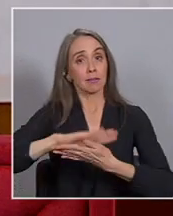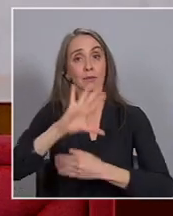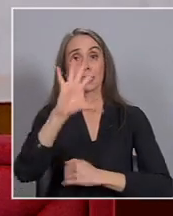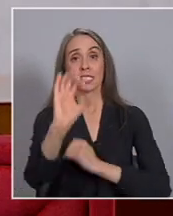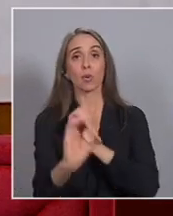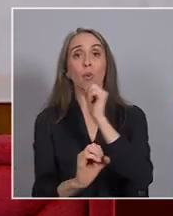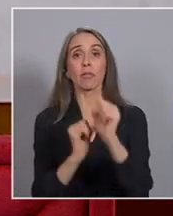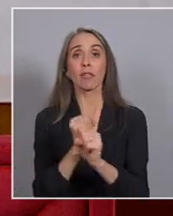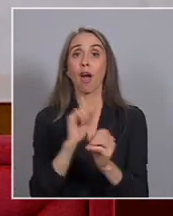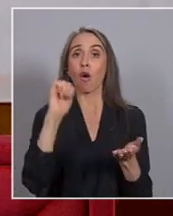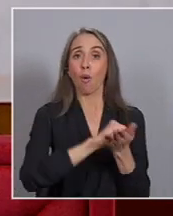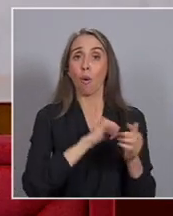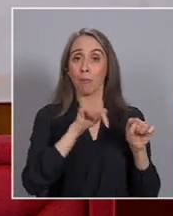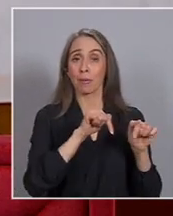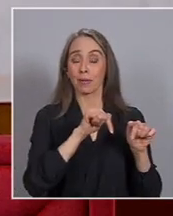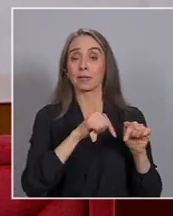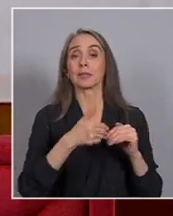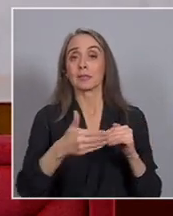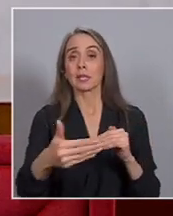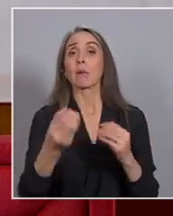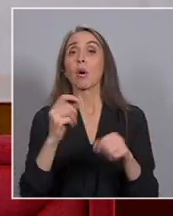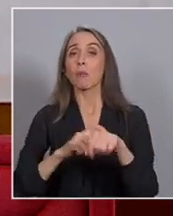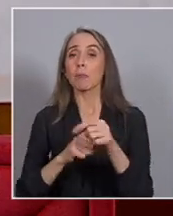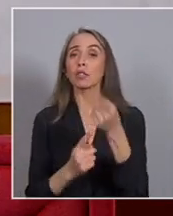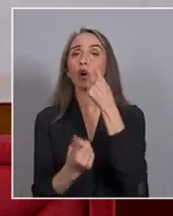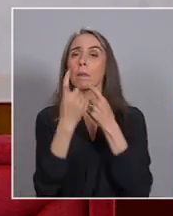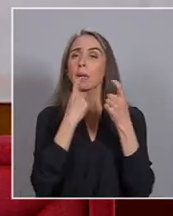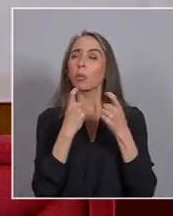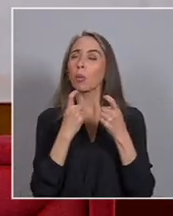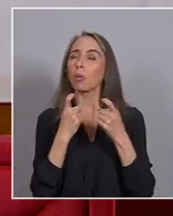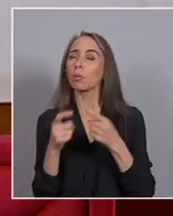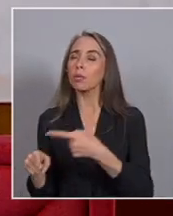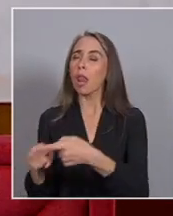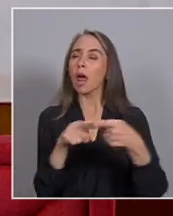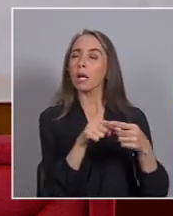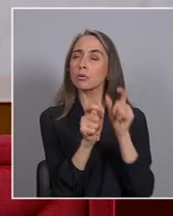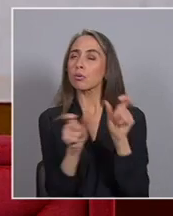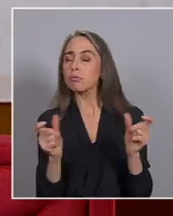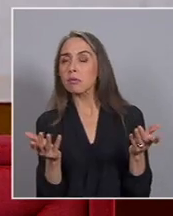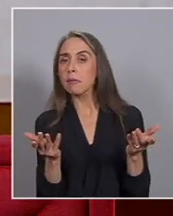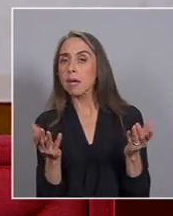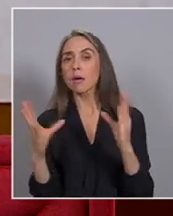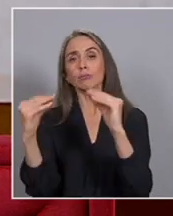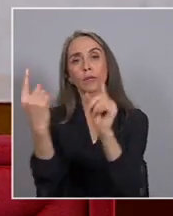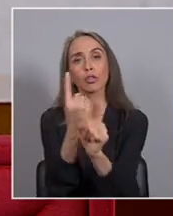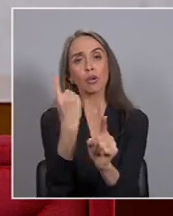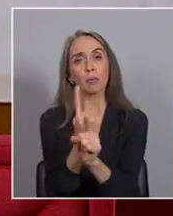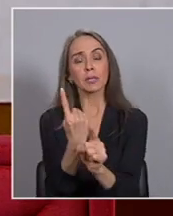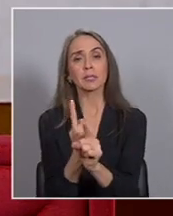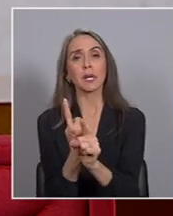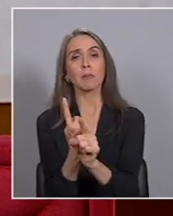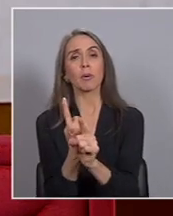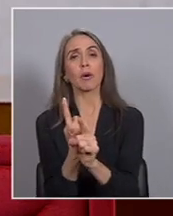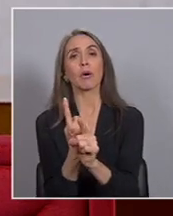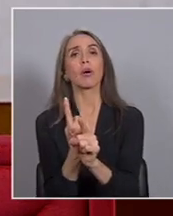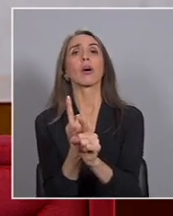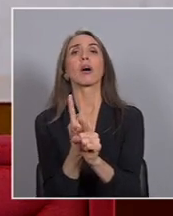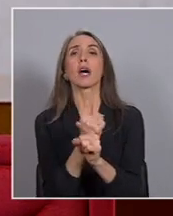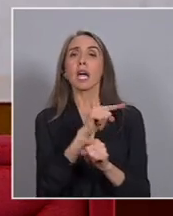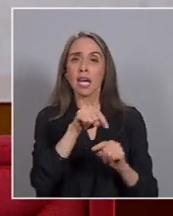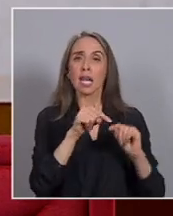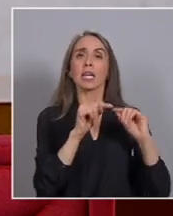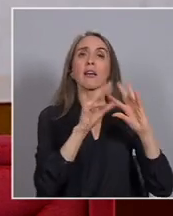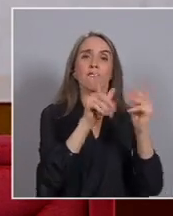años pueda ser un buen momento para hacernos preguntas como sociedad, para que conversemos sin perjuicios al interior de las